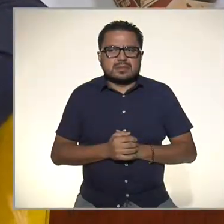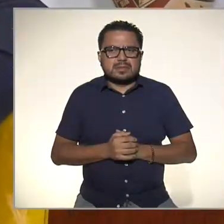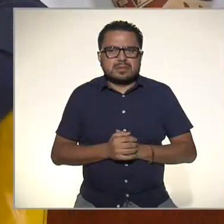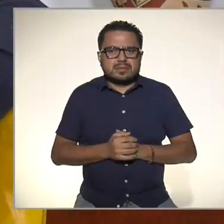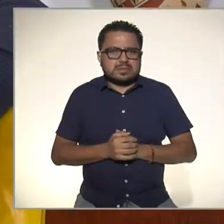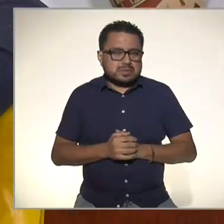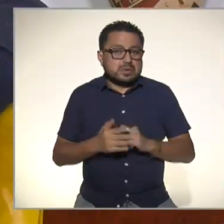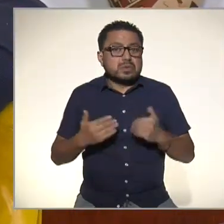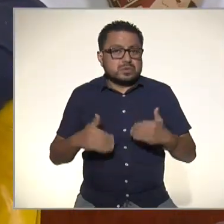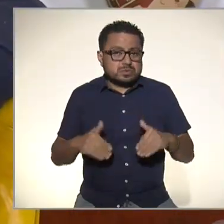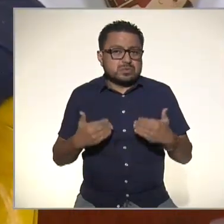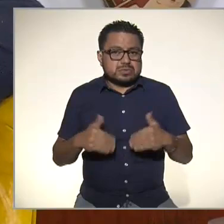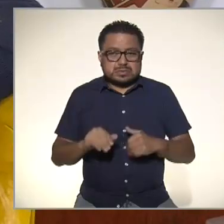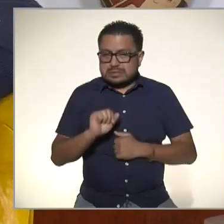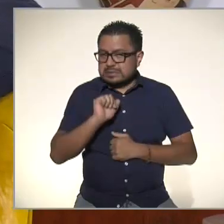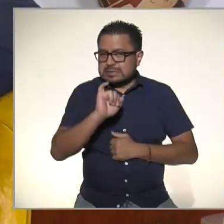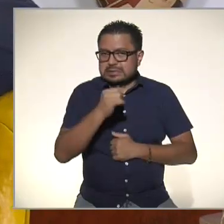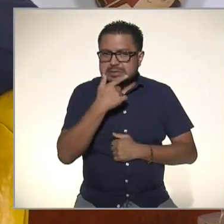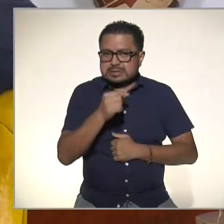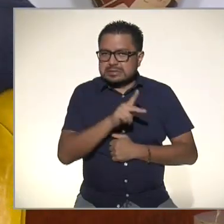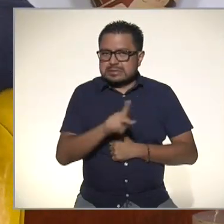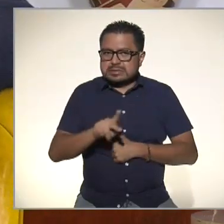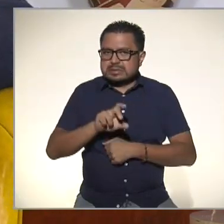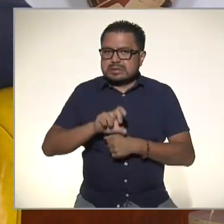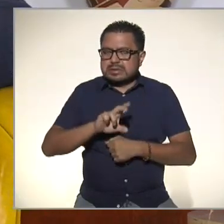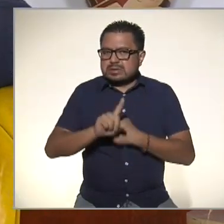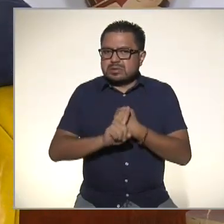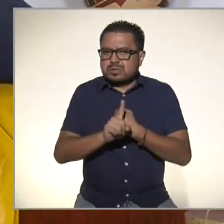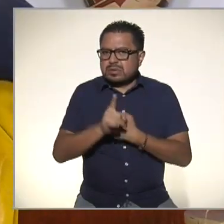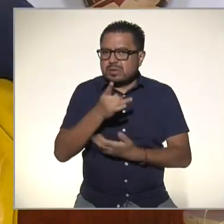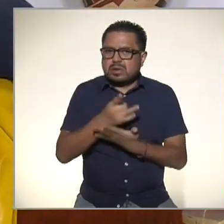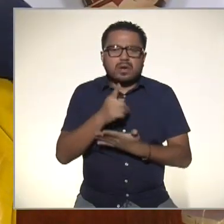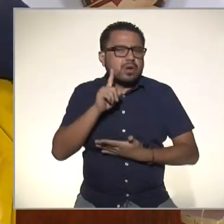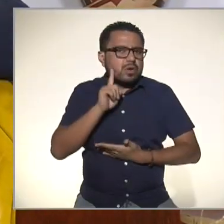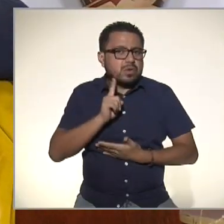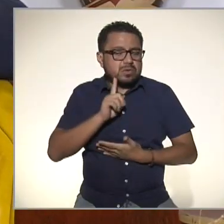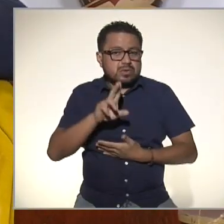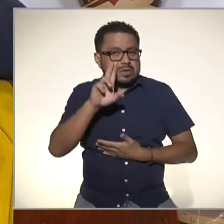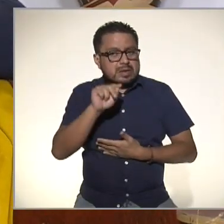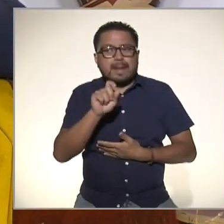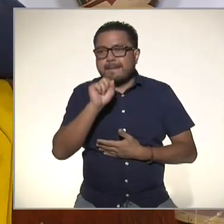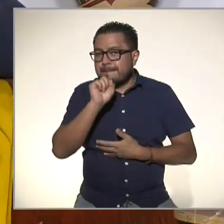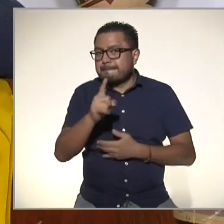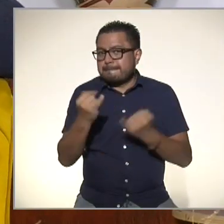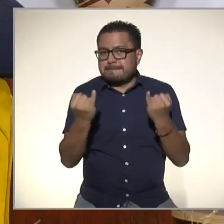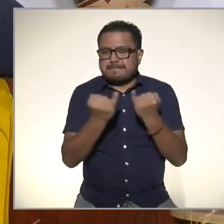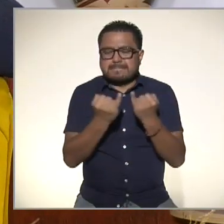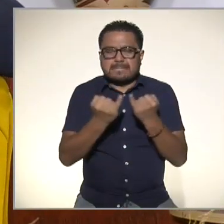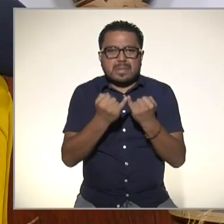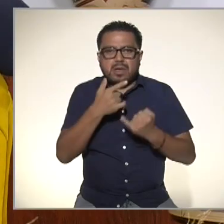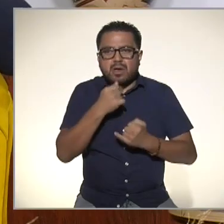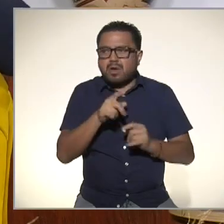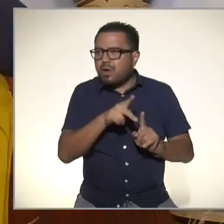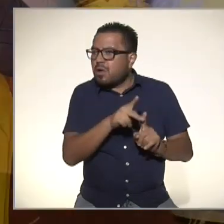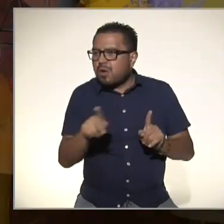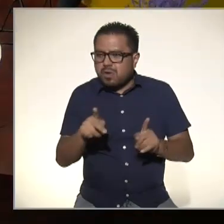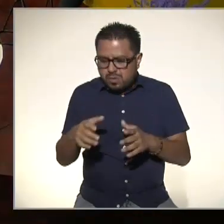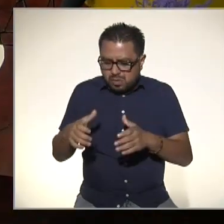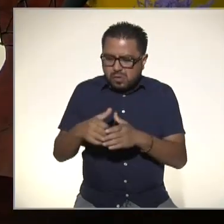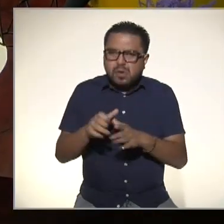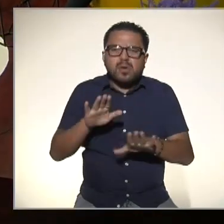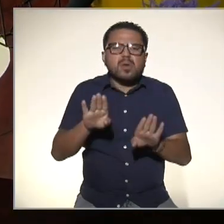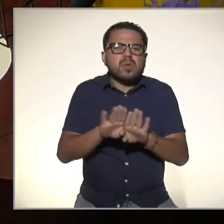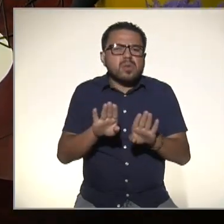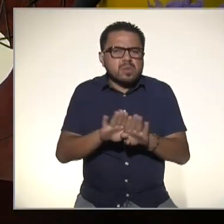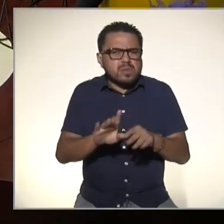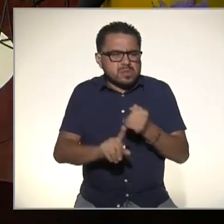No cabe duda que definitivamente el machismo no solo afecta a mujeres, estamos viendo que directamente nos afecta también a los hombres. ¿Cómo